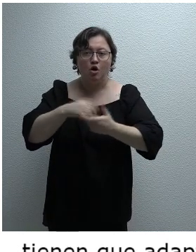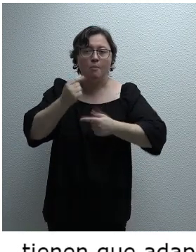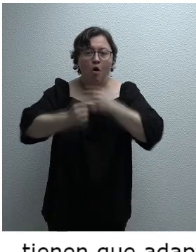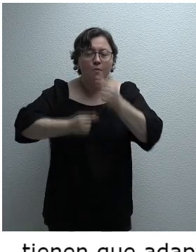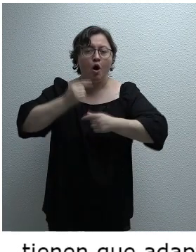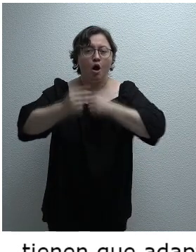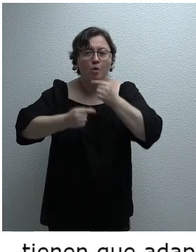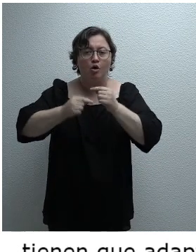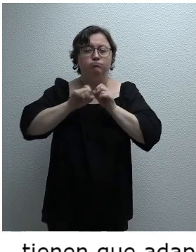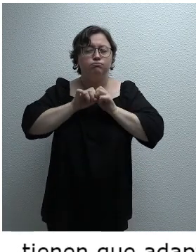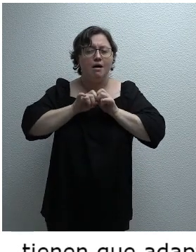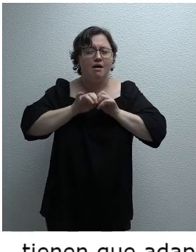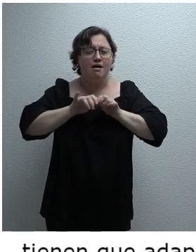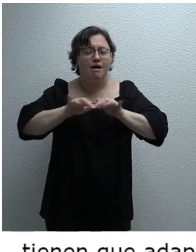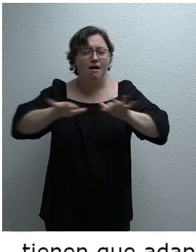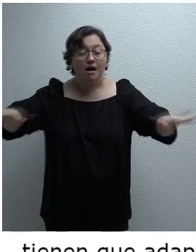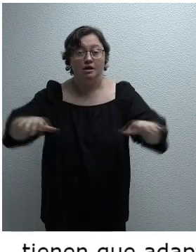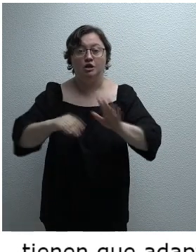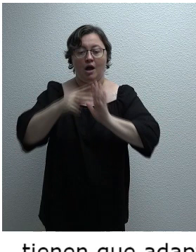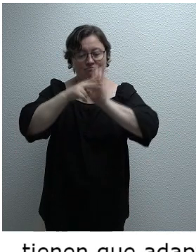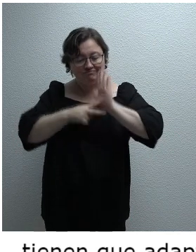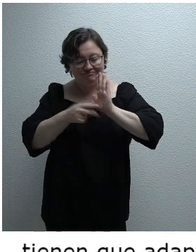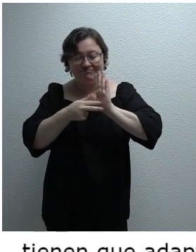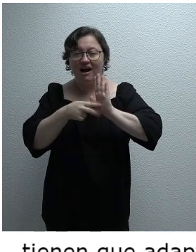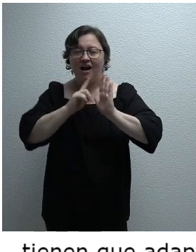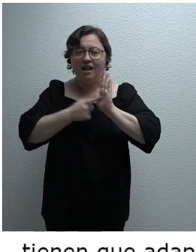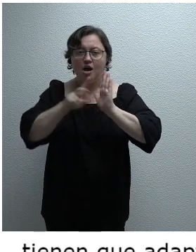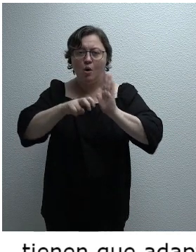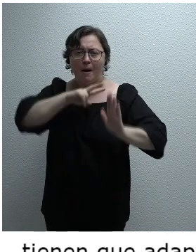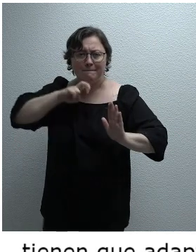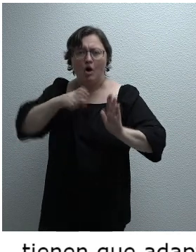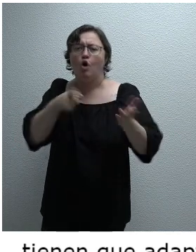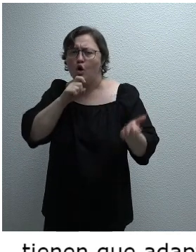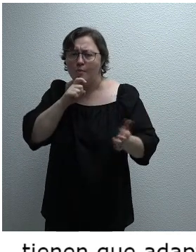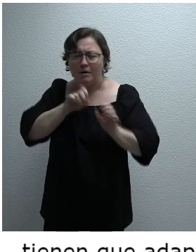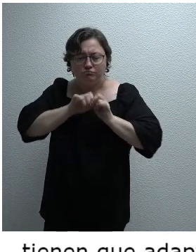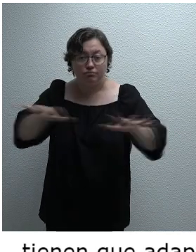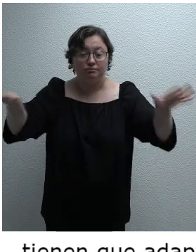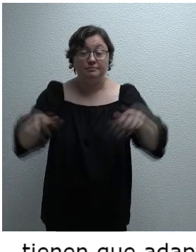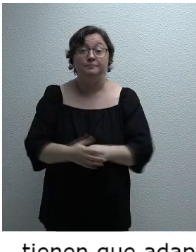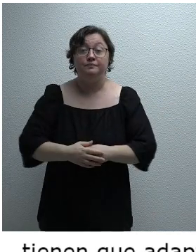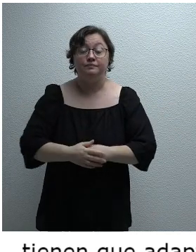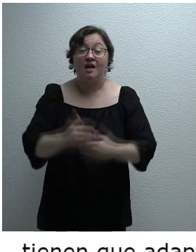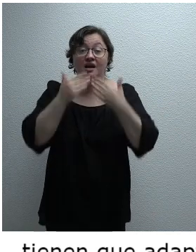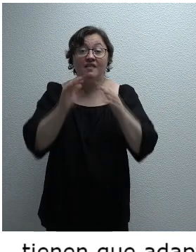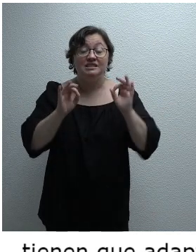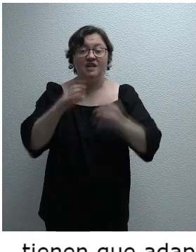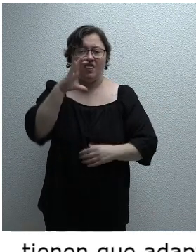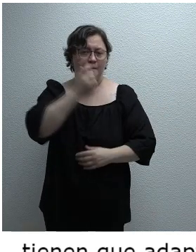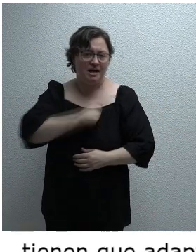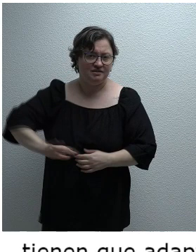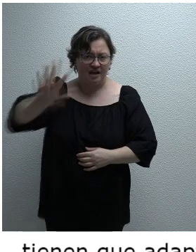una labor de divulgación de los nuevos principios de la nueva normativa. Aquí quiero agradecerle especialmente al